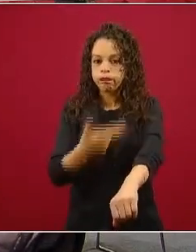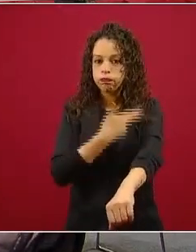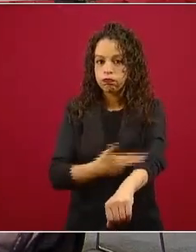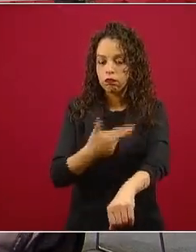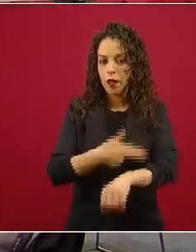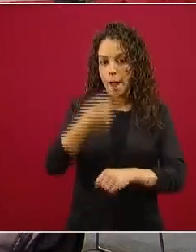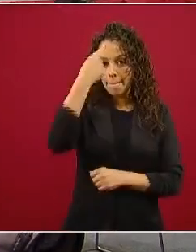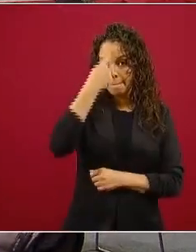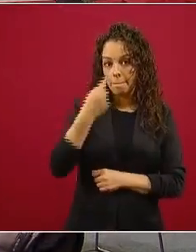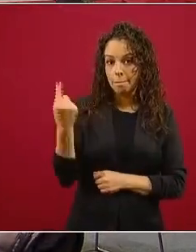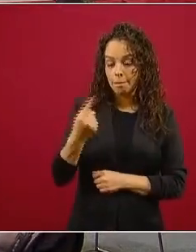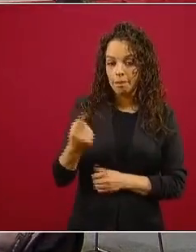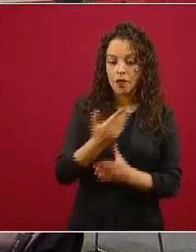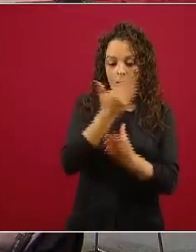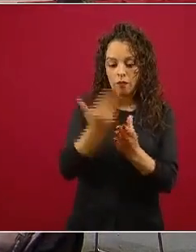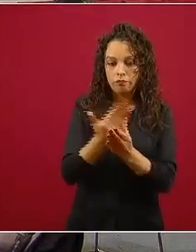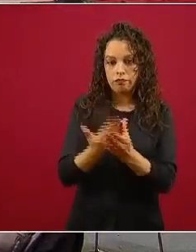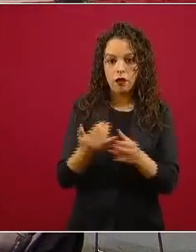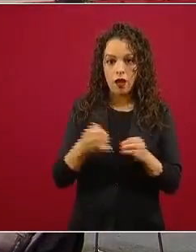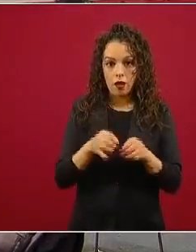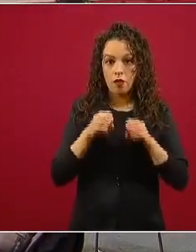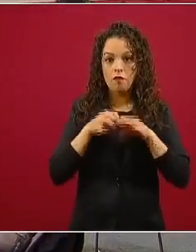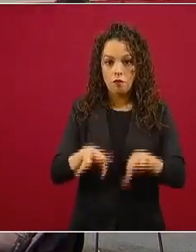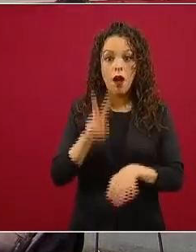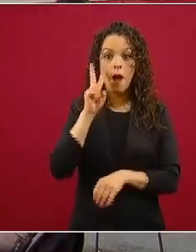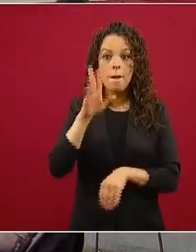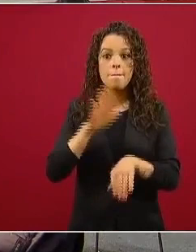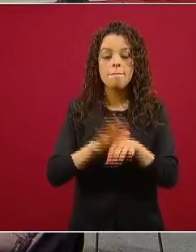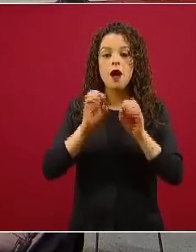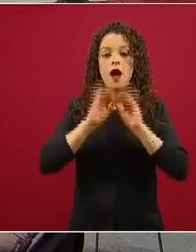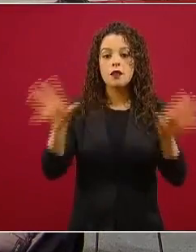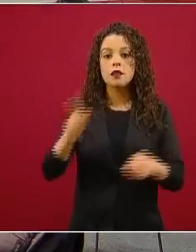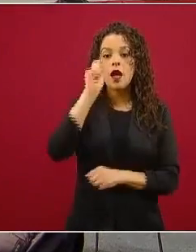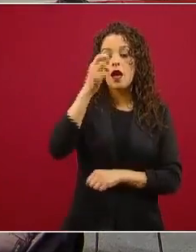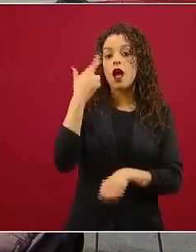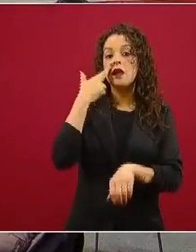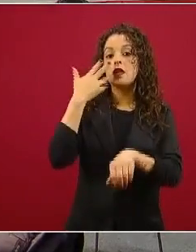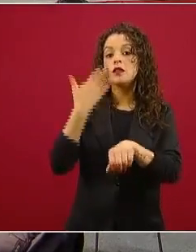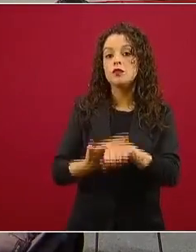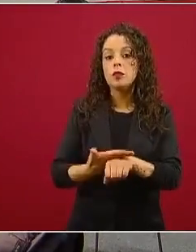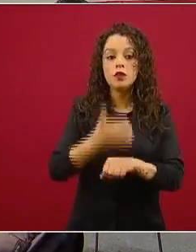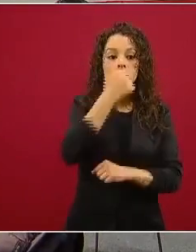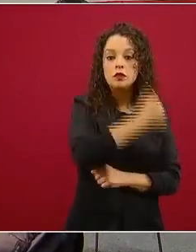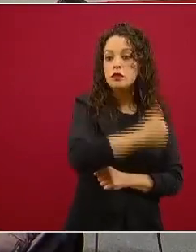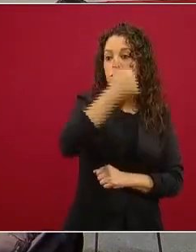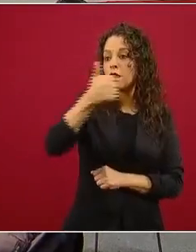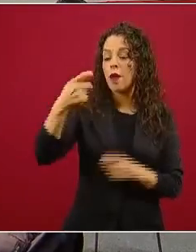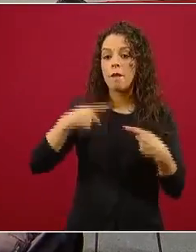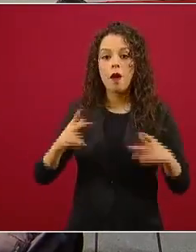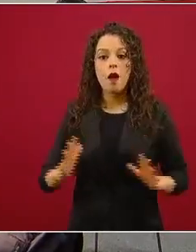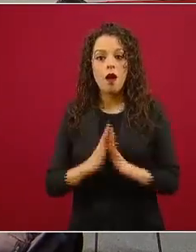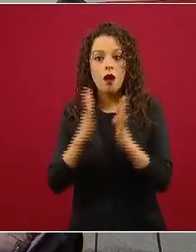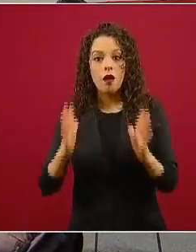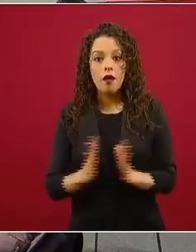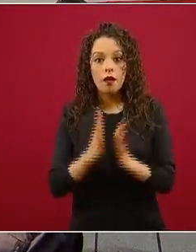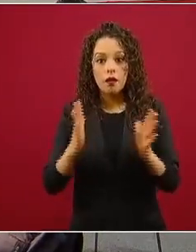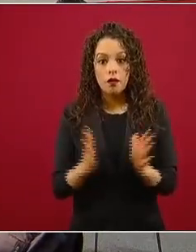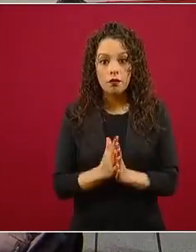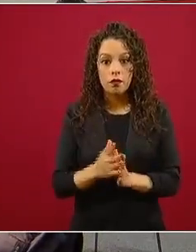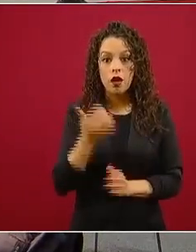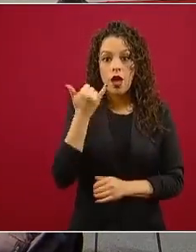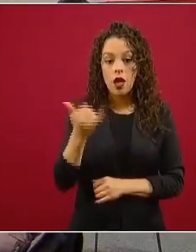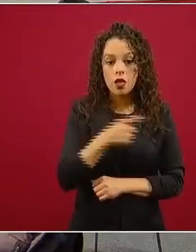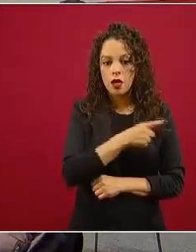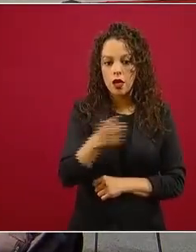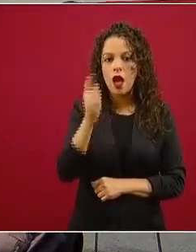para esclarecer las responsabilidades de todos los involucrados y sus